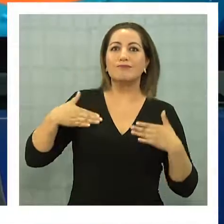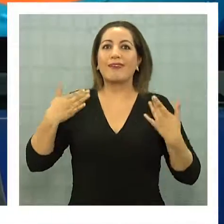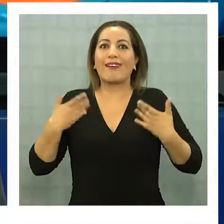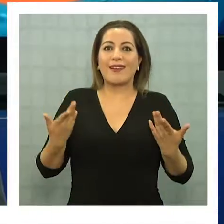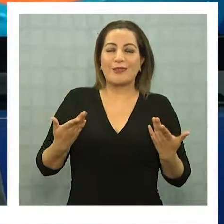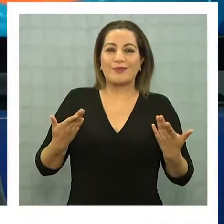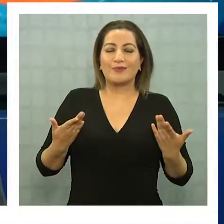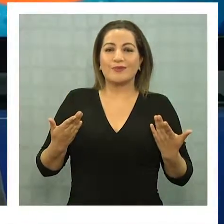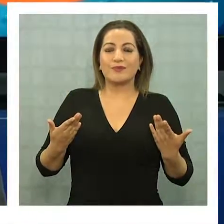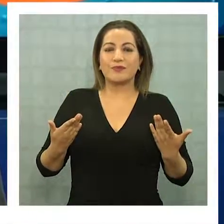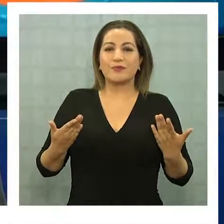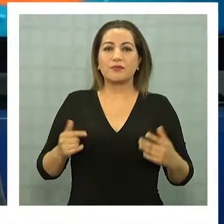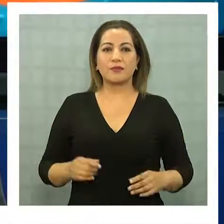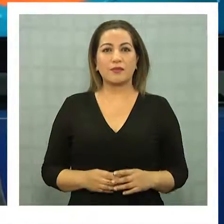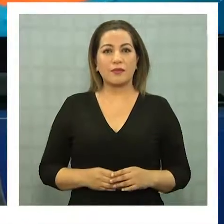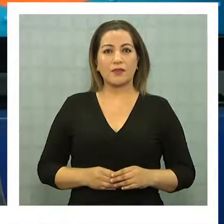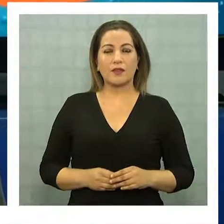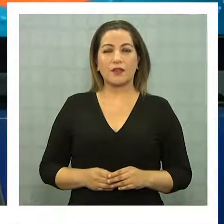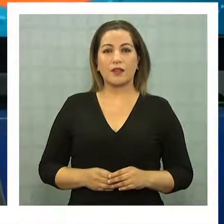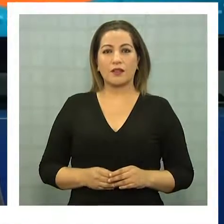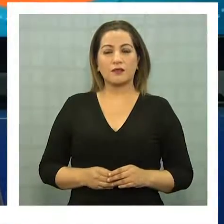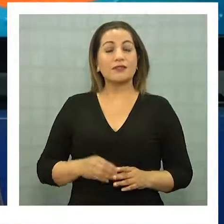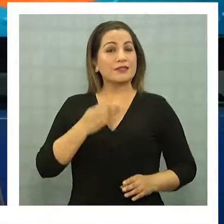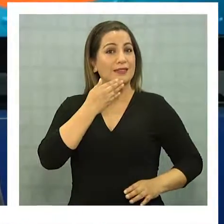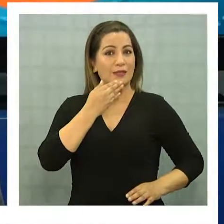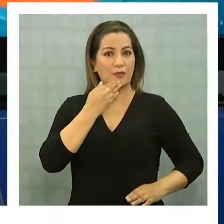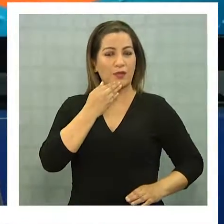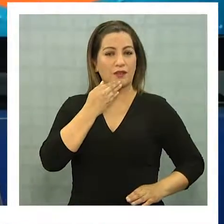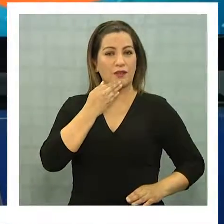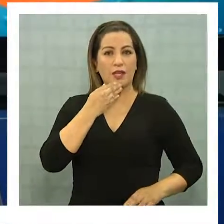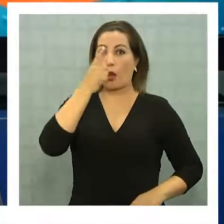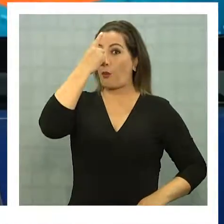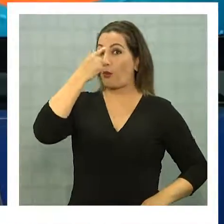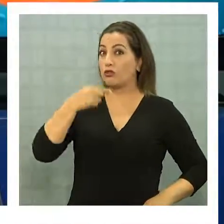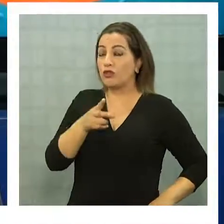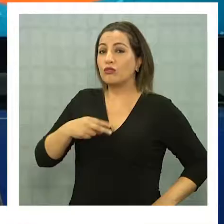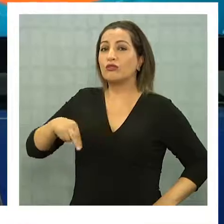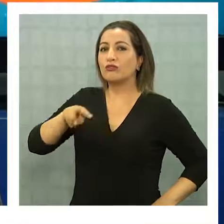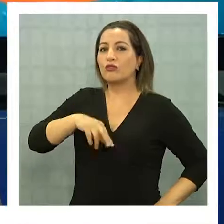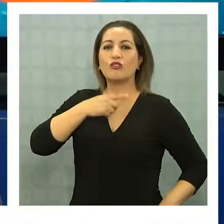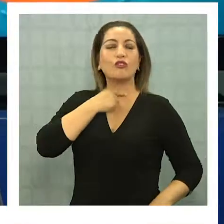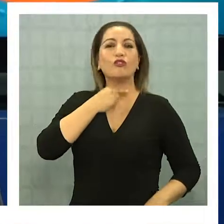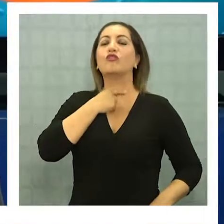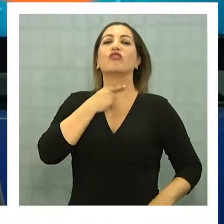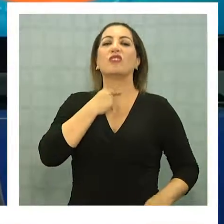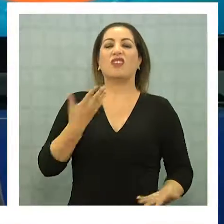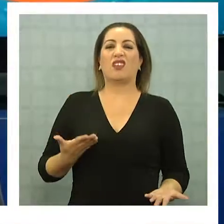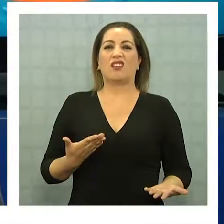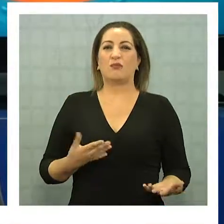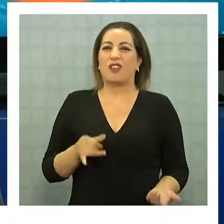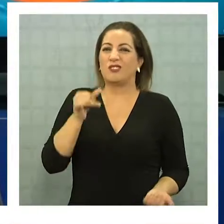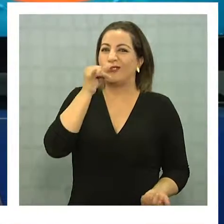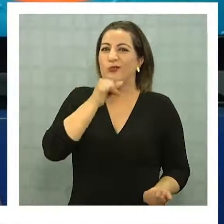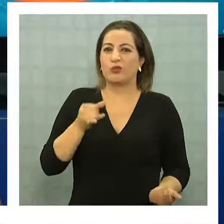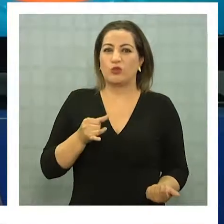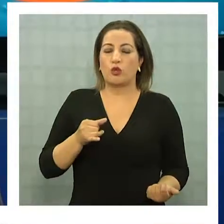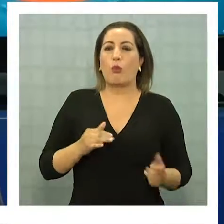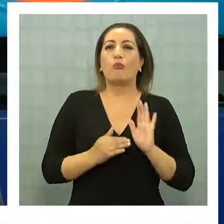exposición permanente del museo. Ahora bien, el museo nuestro no busca el morbo, la cosa